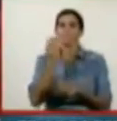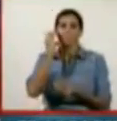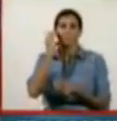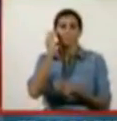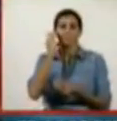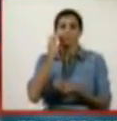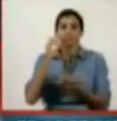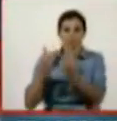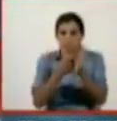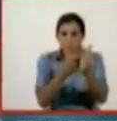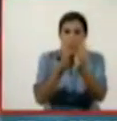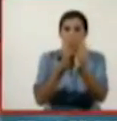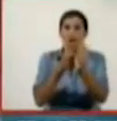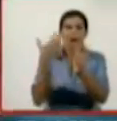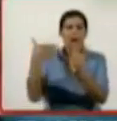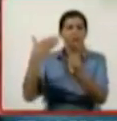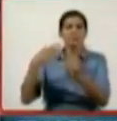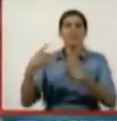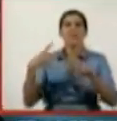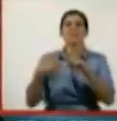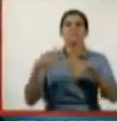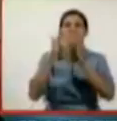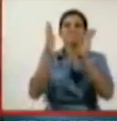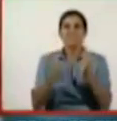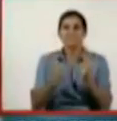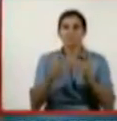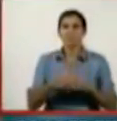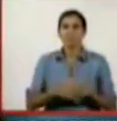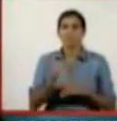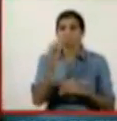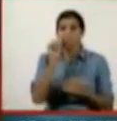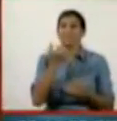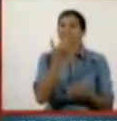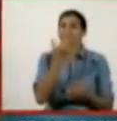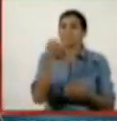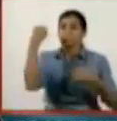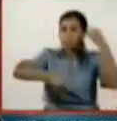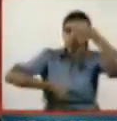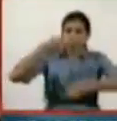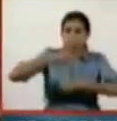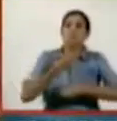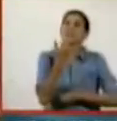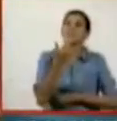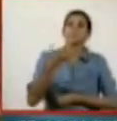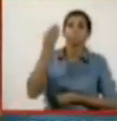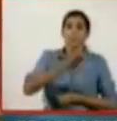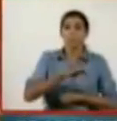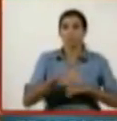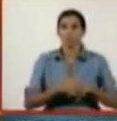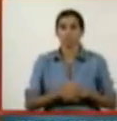la persecución del entonces ministro Rodríguez chacín quien estuvo al borde de ser linchado frente a las